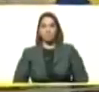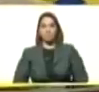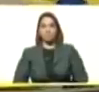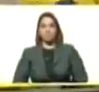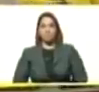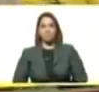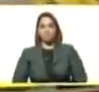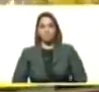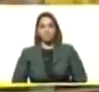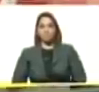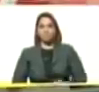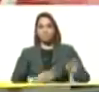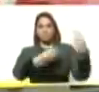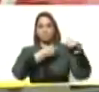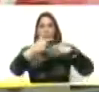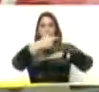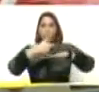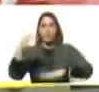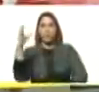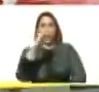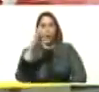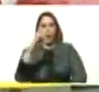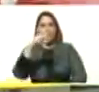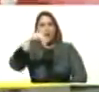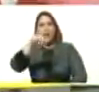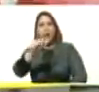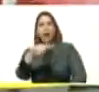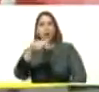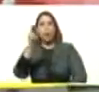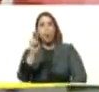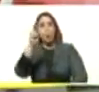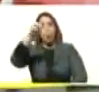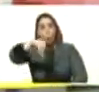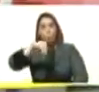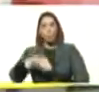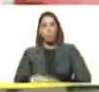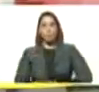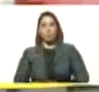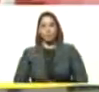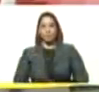Al jefe de gobierno de Caracas, Nahum.